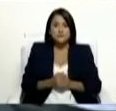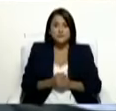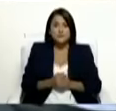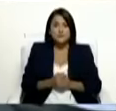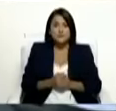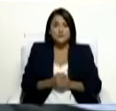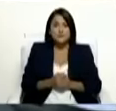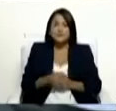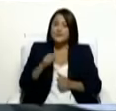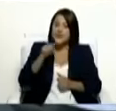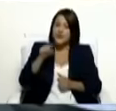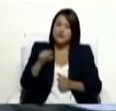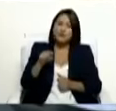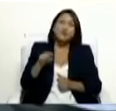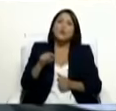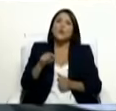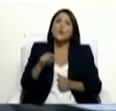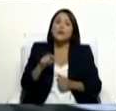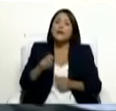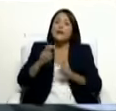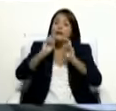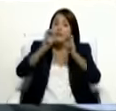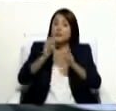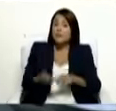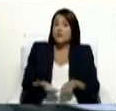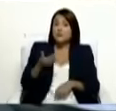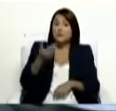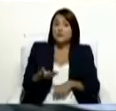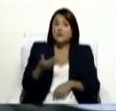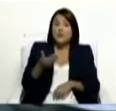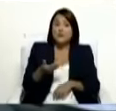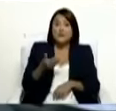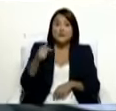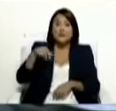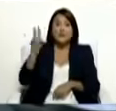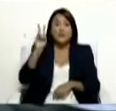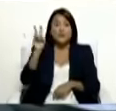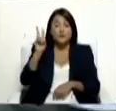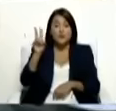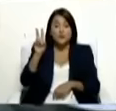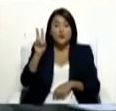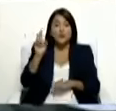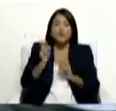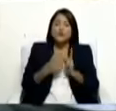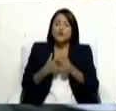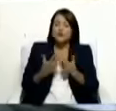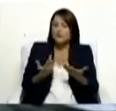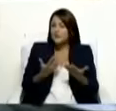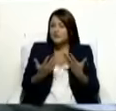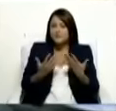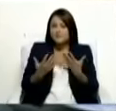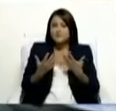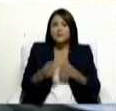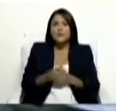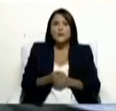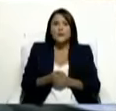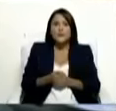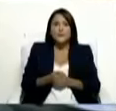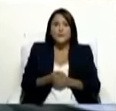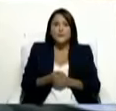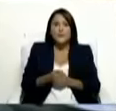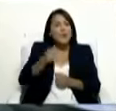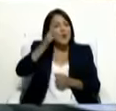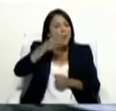asunto de gran relevancia nacional y es por ello que el Poder Popular espera